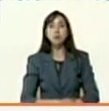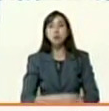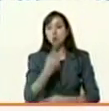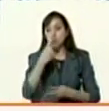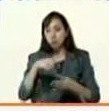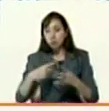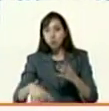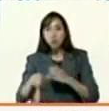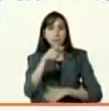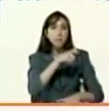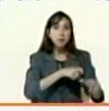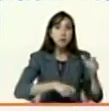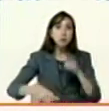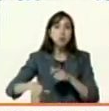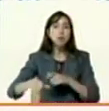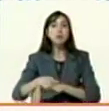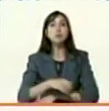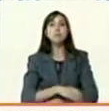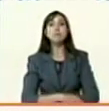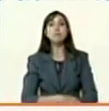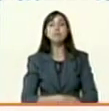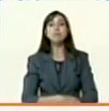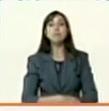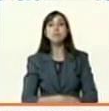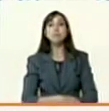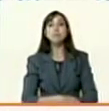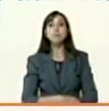y ciudadanas que también